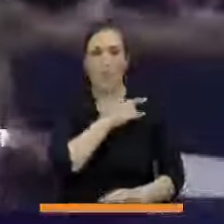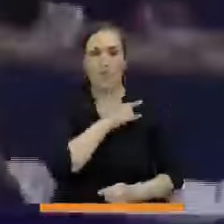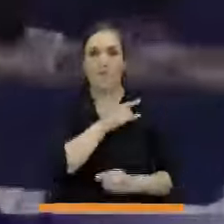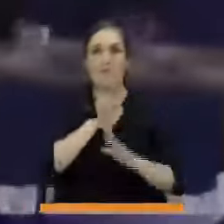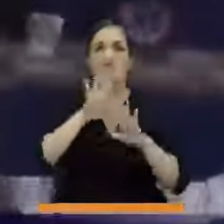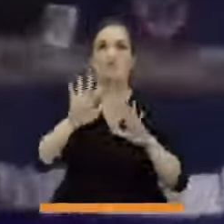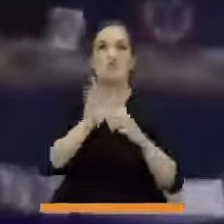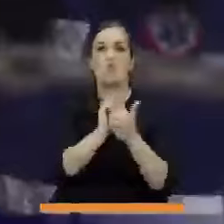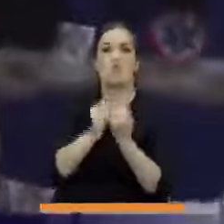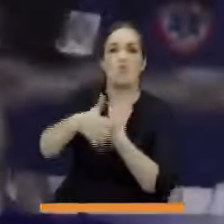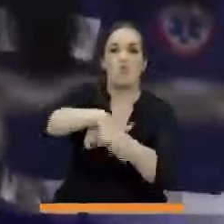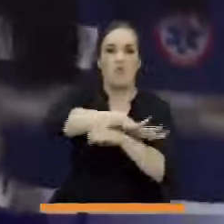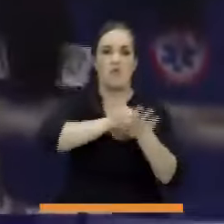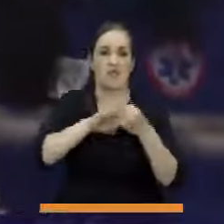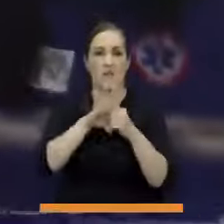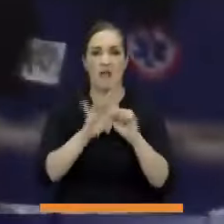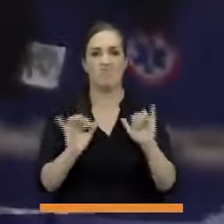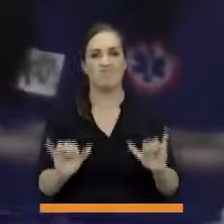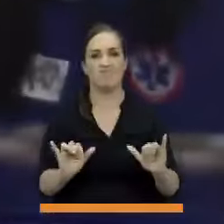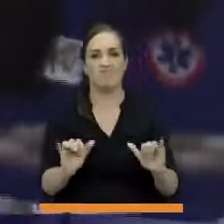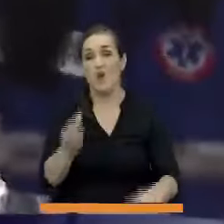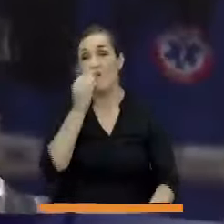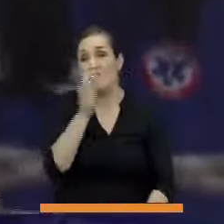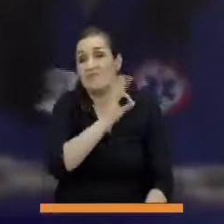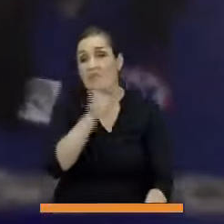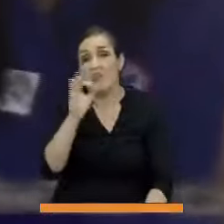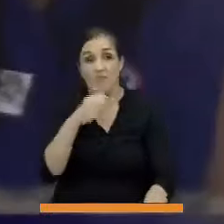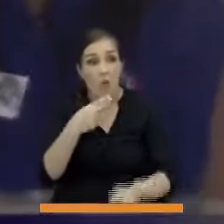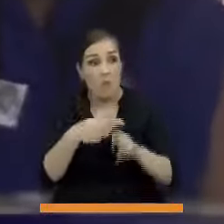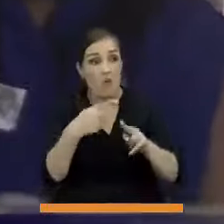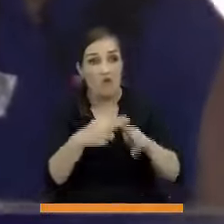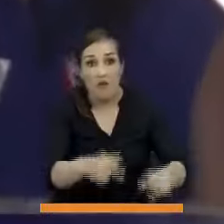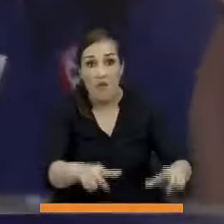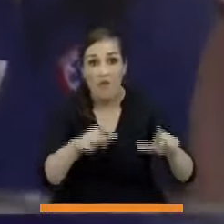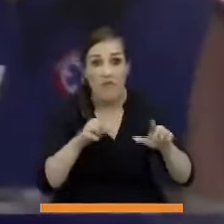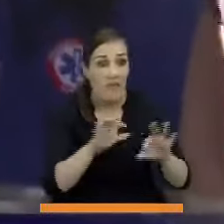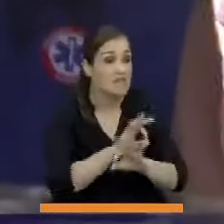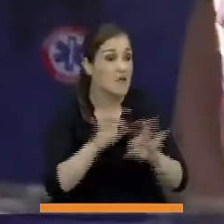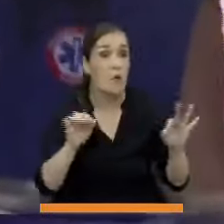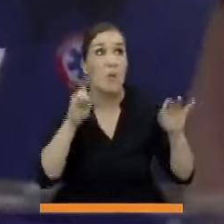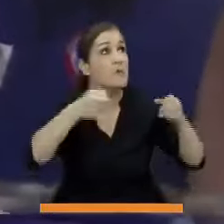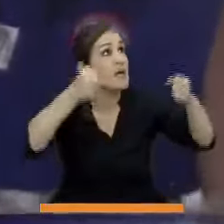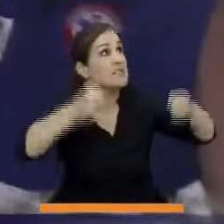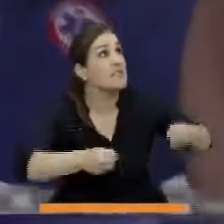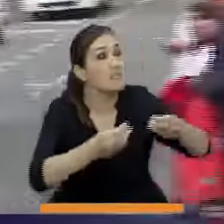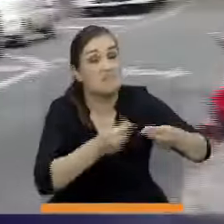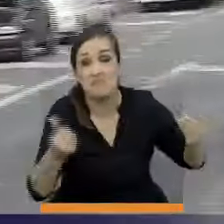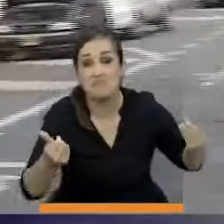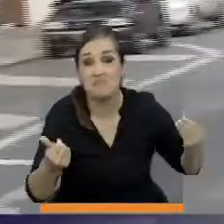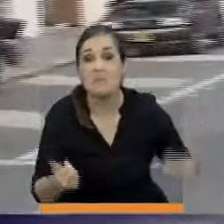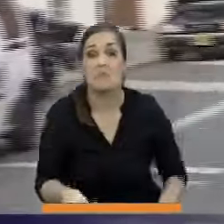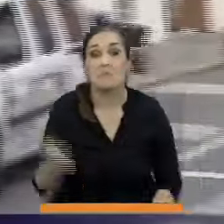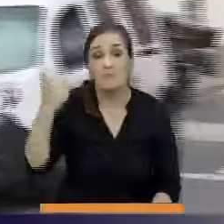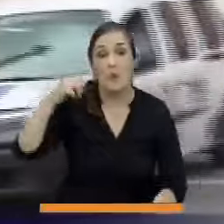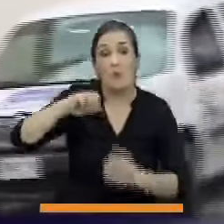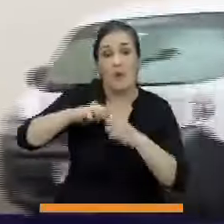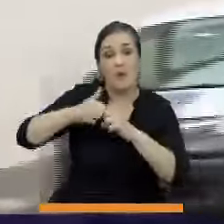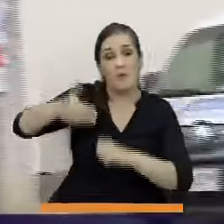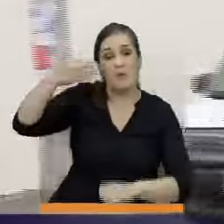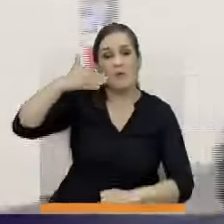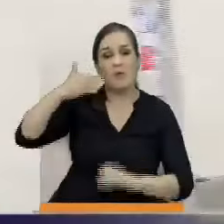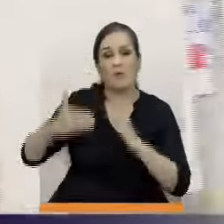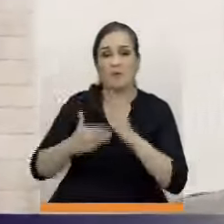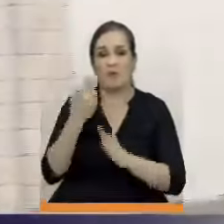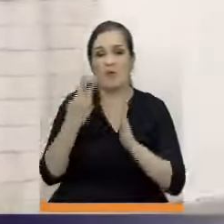Colegio Mayor de Cundinamarca porque temen quedarse sin sede física. Esta problemática viene de años atrás. Comenzó en